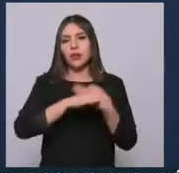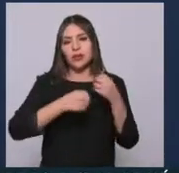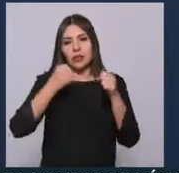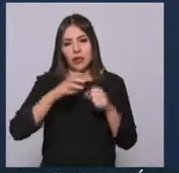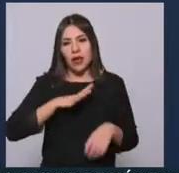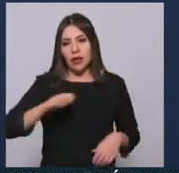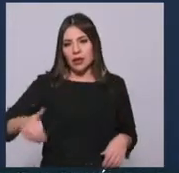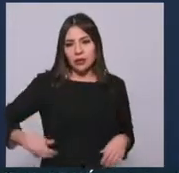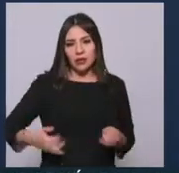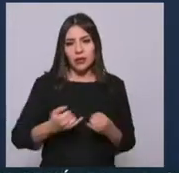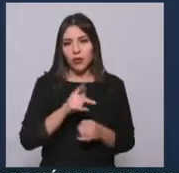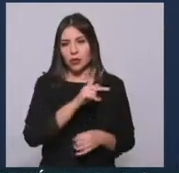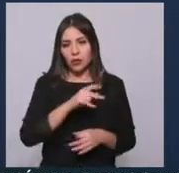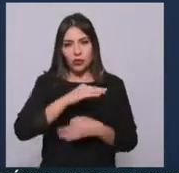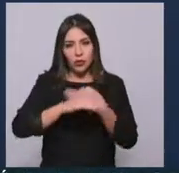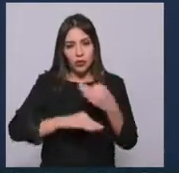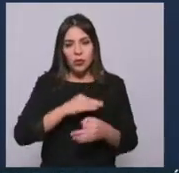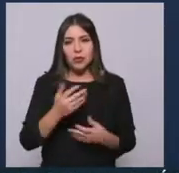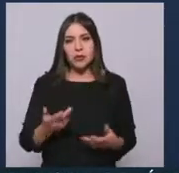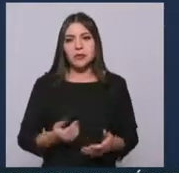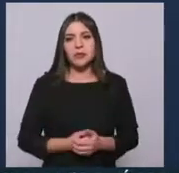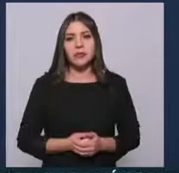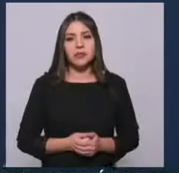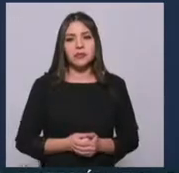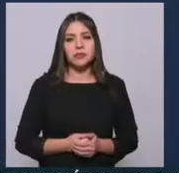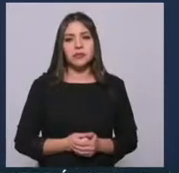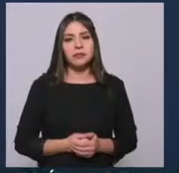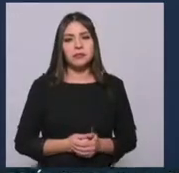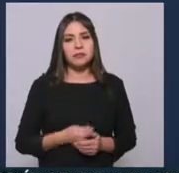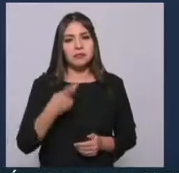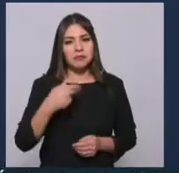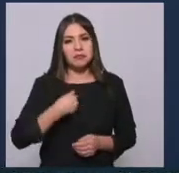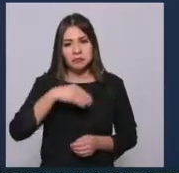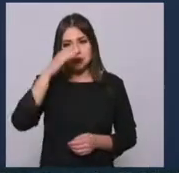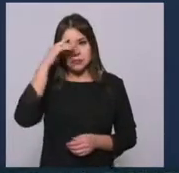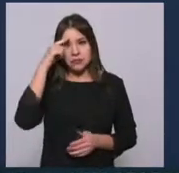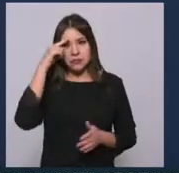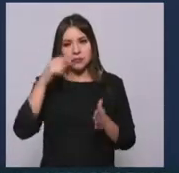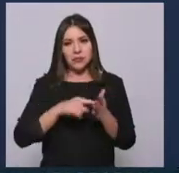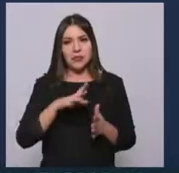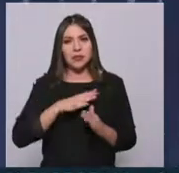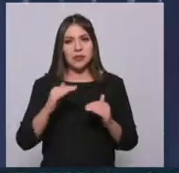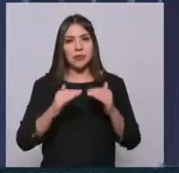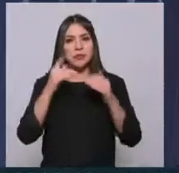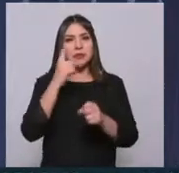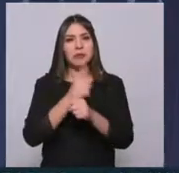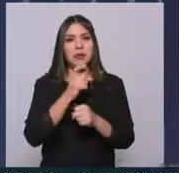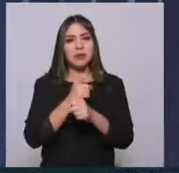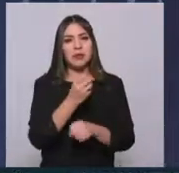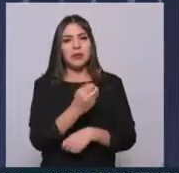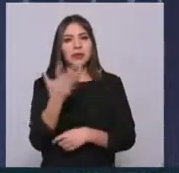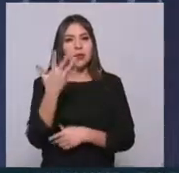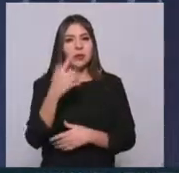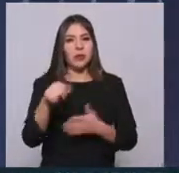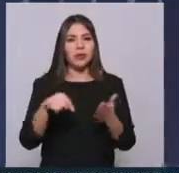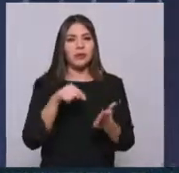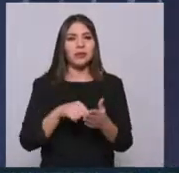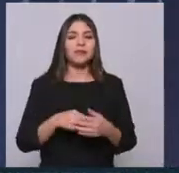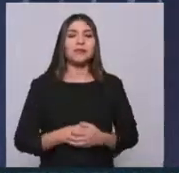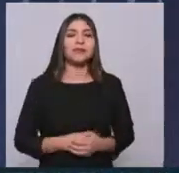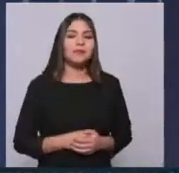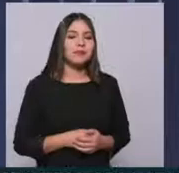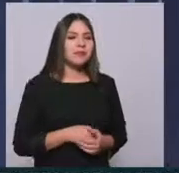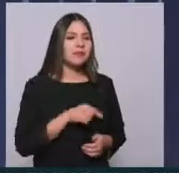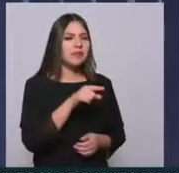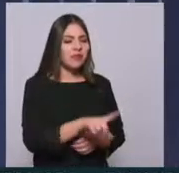todas. Pero yo creo que estaremos dentro de los primeros 5. Oye, Paco, y después en tu carrera,